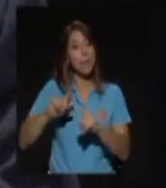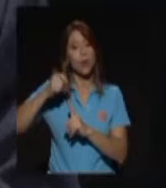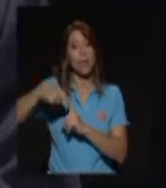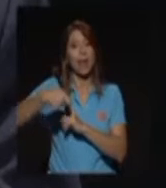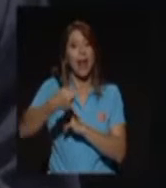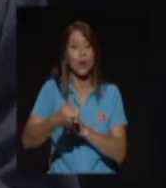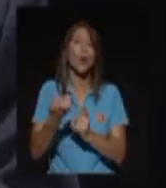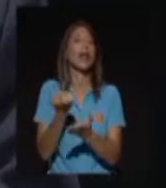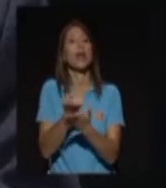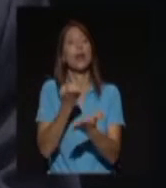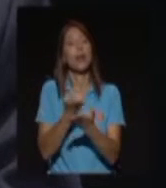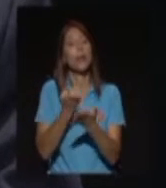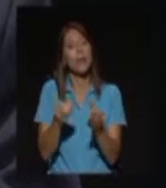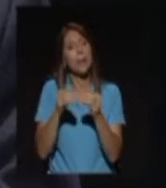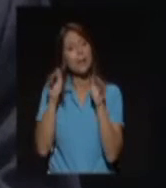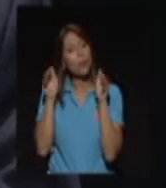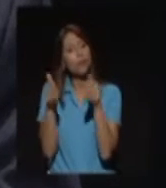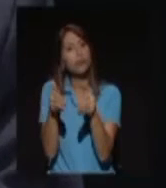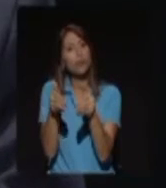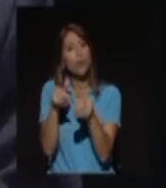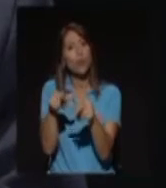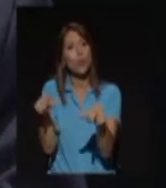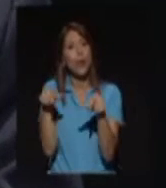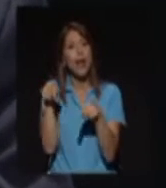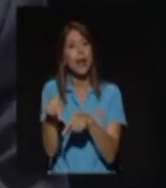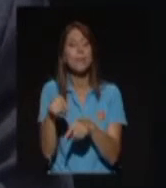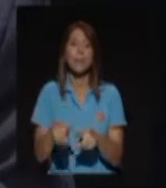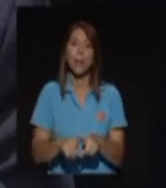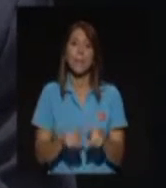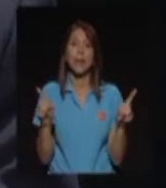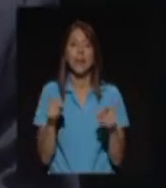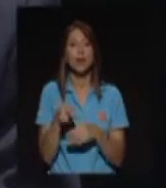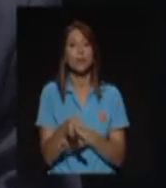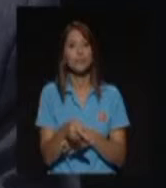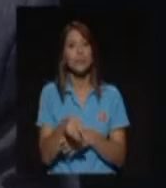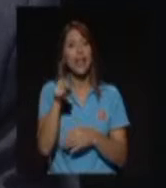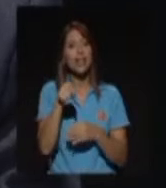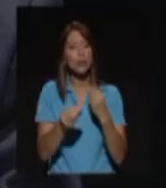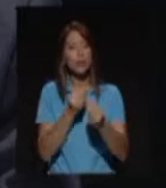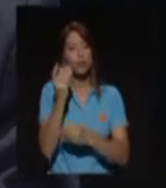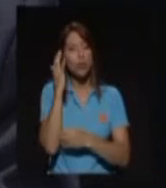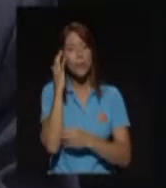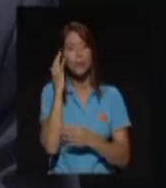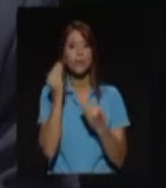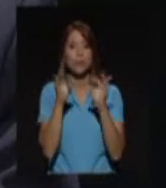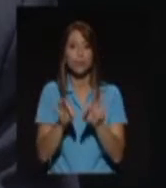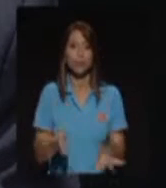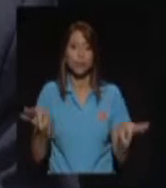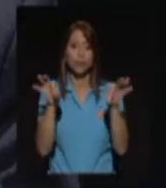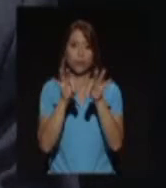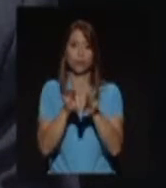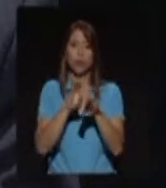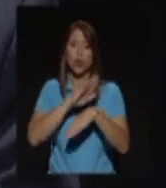de enclave en gran parte. Bueno, pero lo que quiero decir es que esta ha sido una preocupación muy importante